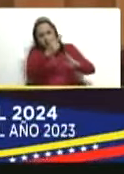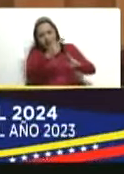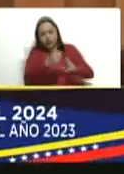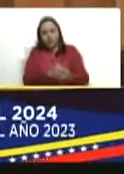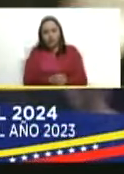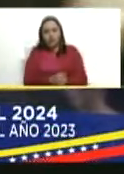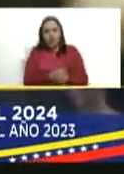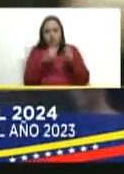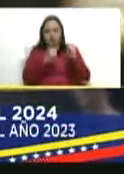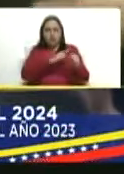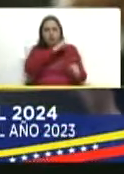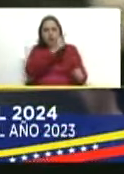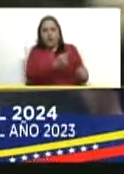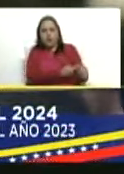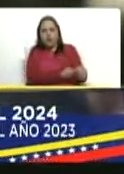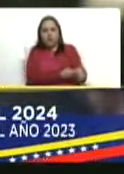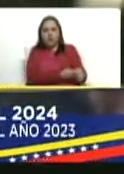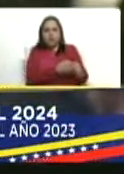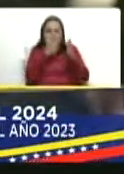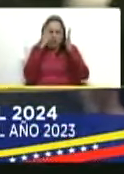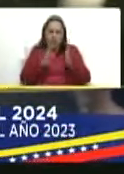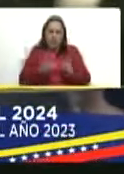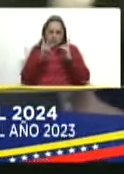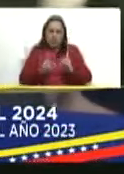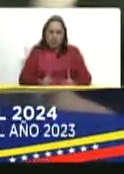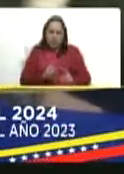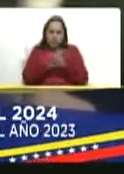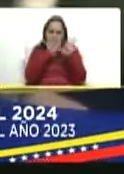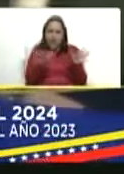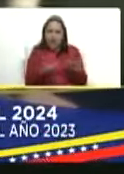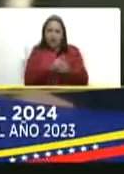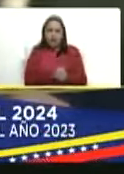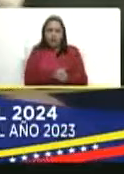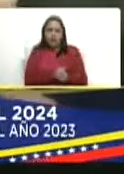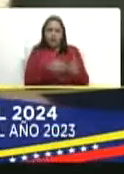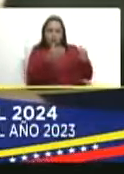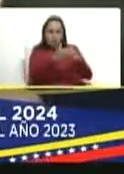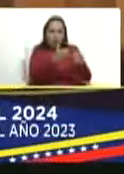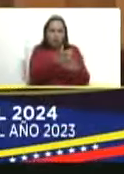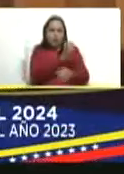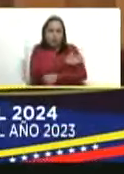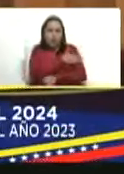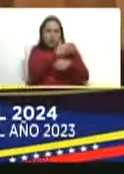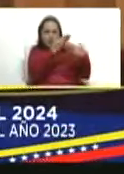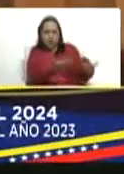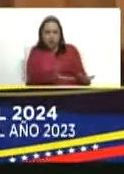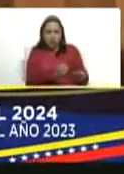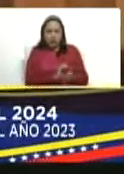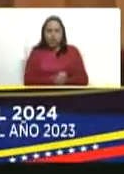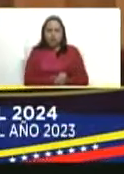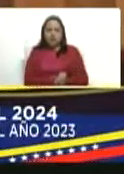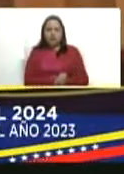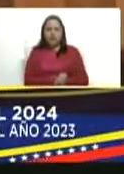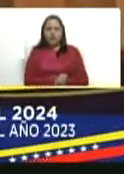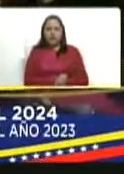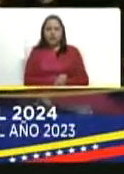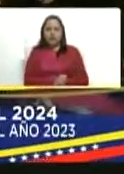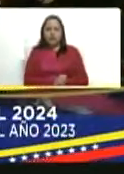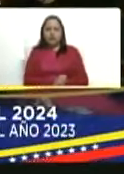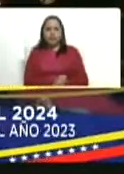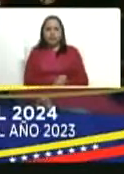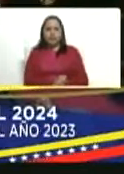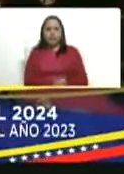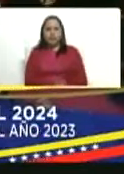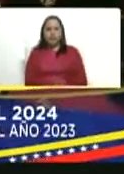su valentía y por su posición firme desde su bandera y su postura política.